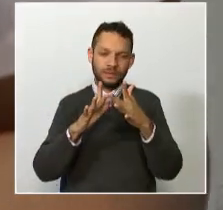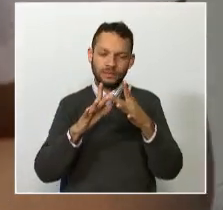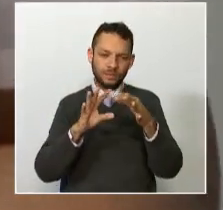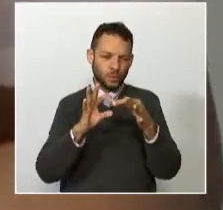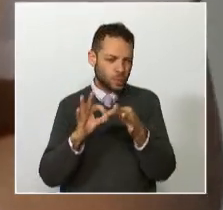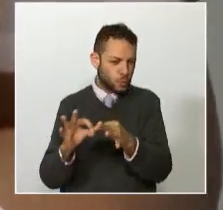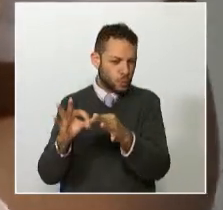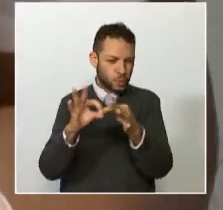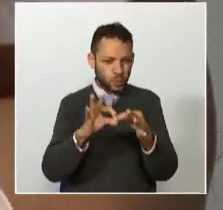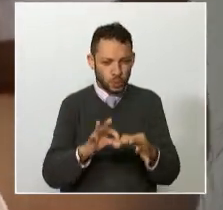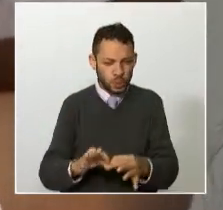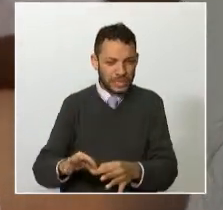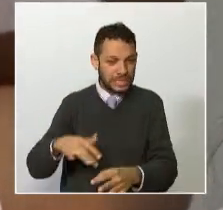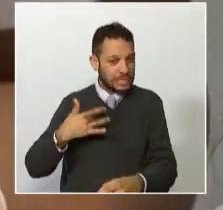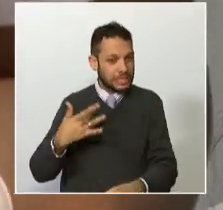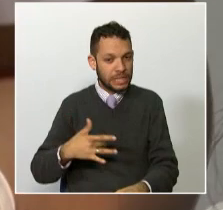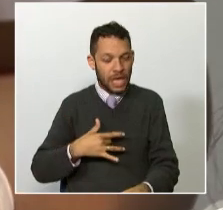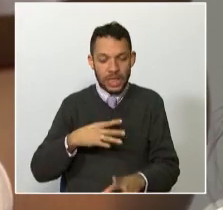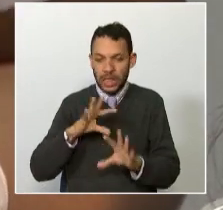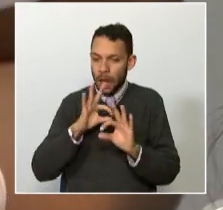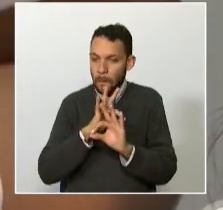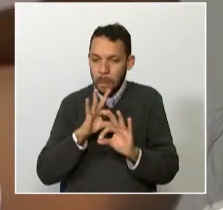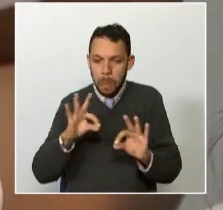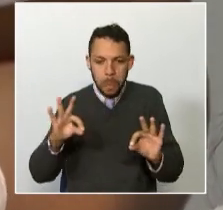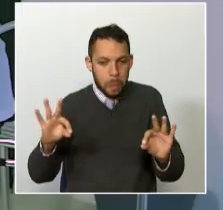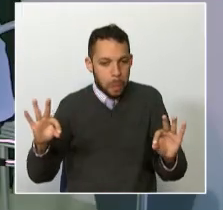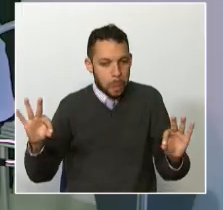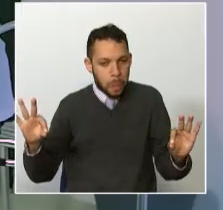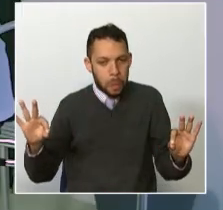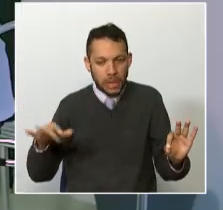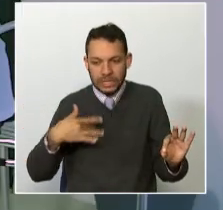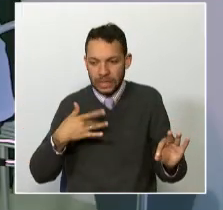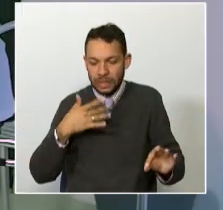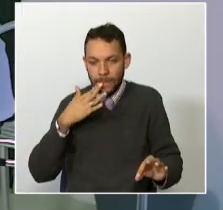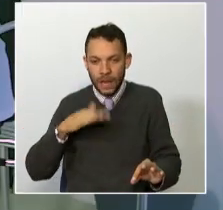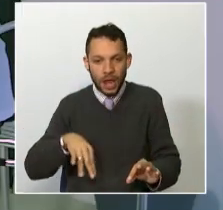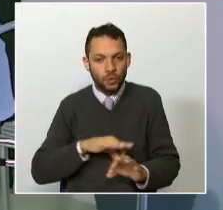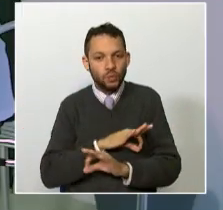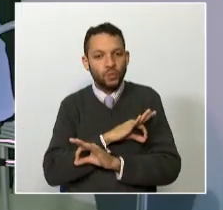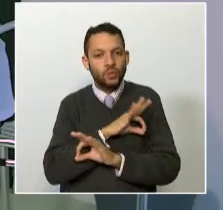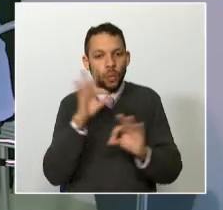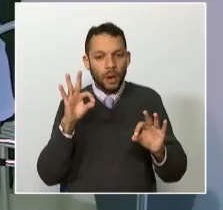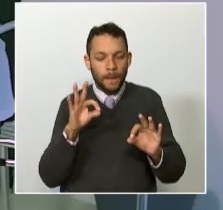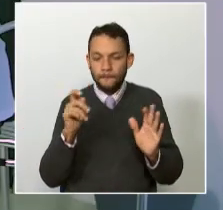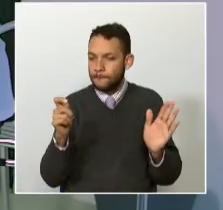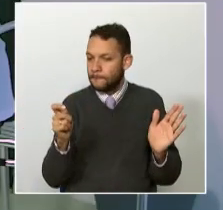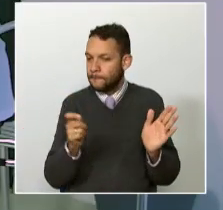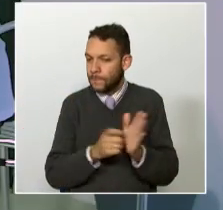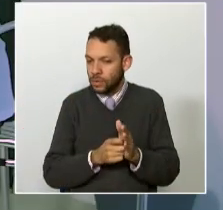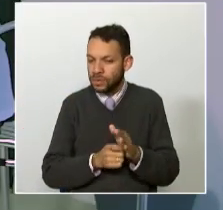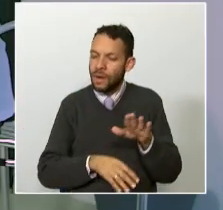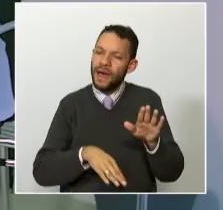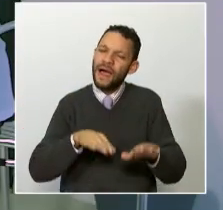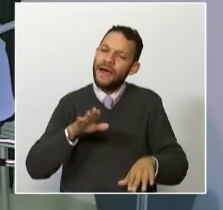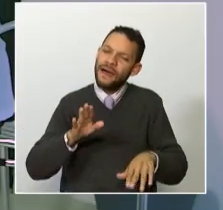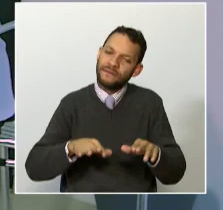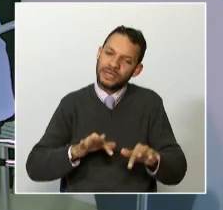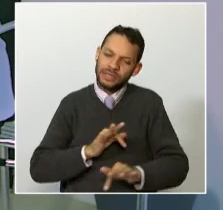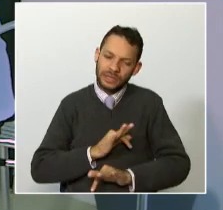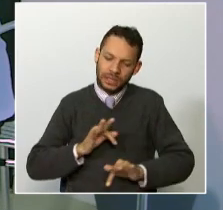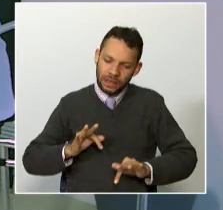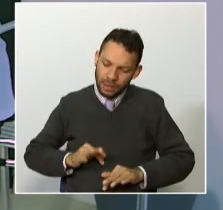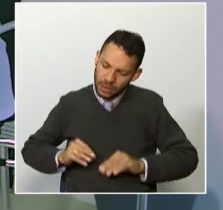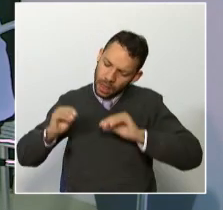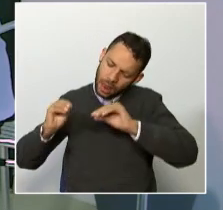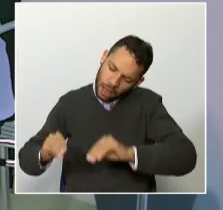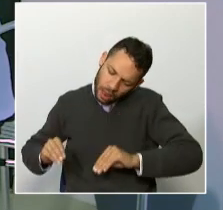¿sí? Sin ruidos articulares, sin molestias, sin dolor. Pero resulta que por tantos tratamientos